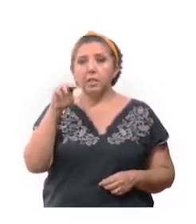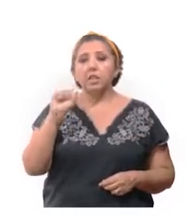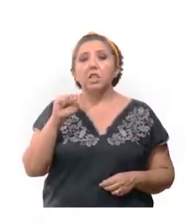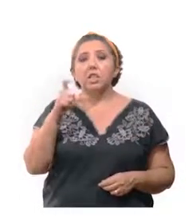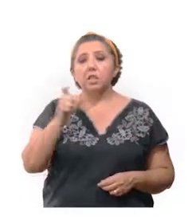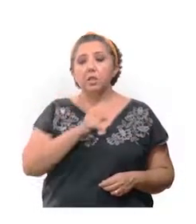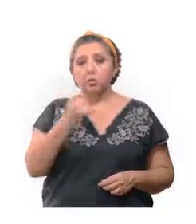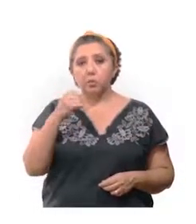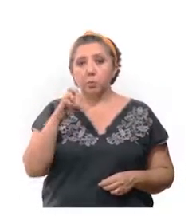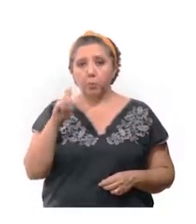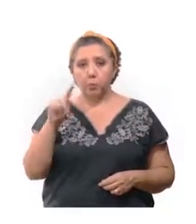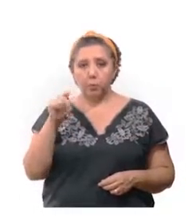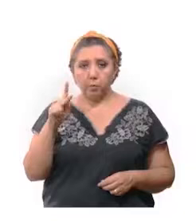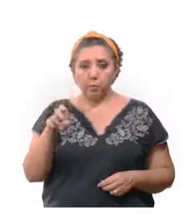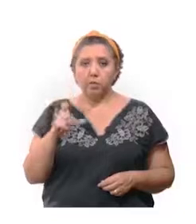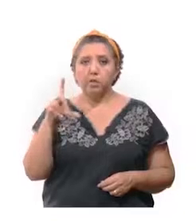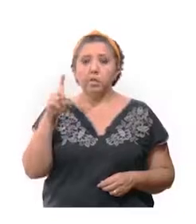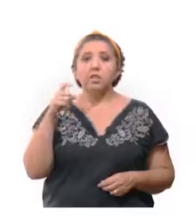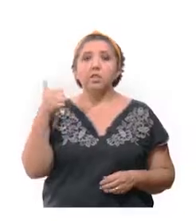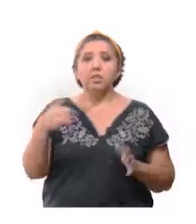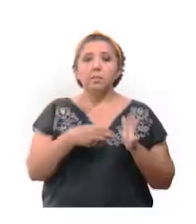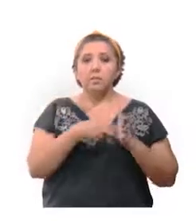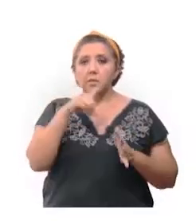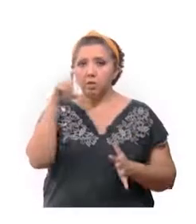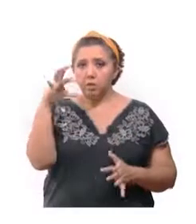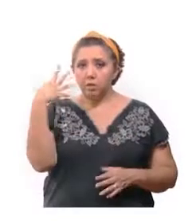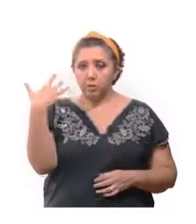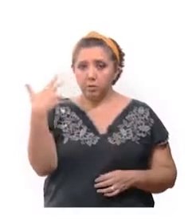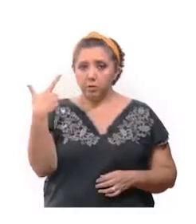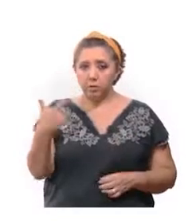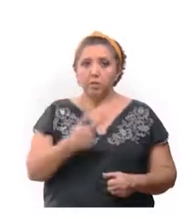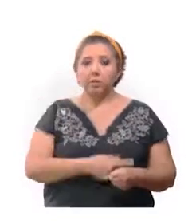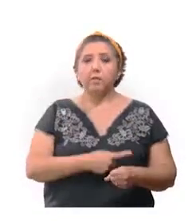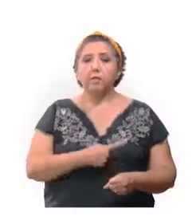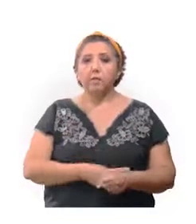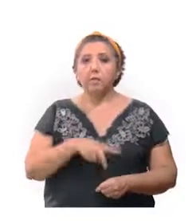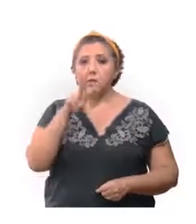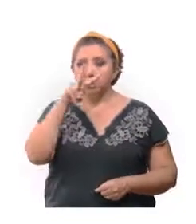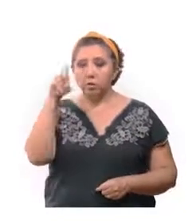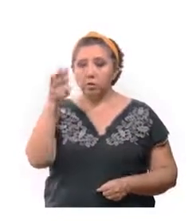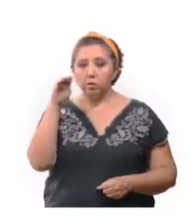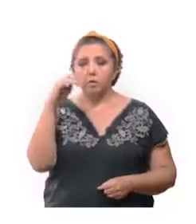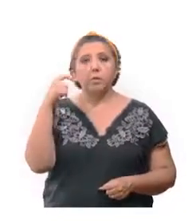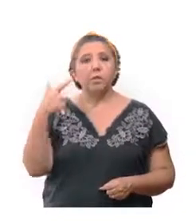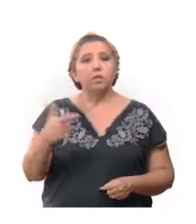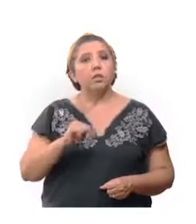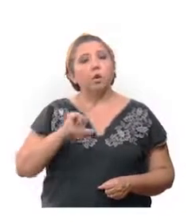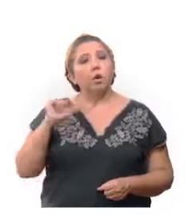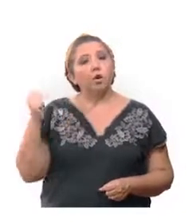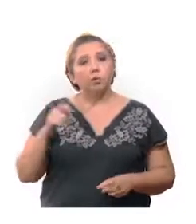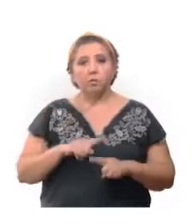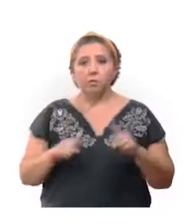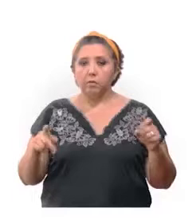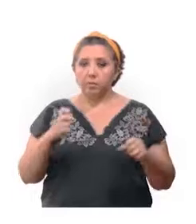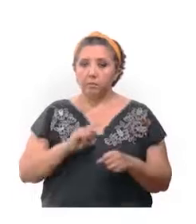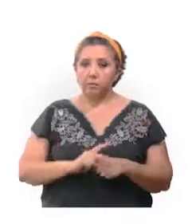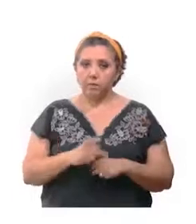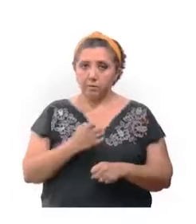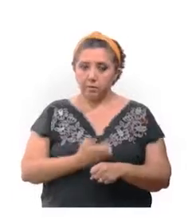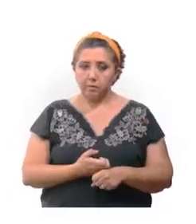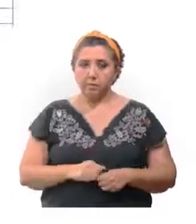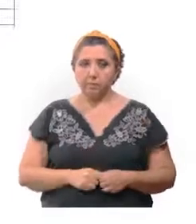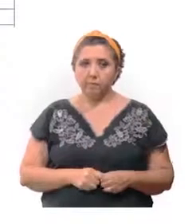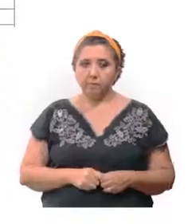Yaxcucul. De los 36.157 casos positivos, 297 son de otro país u otro